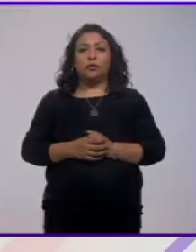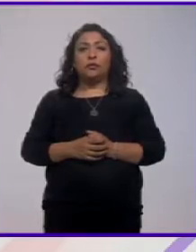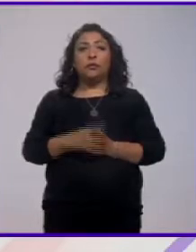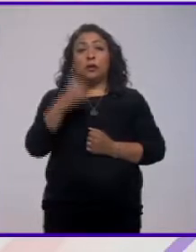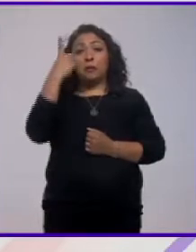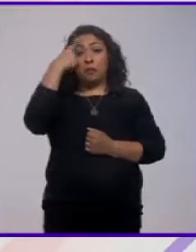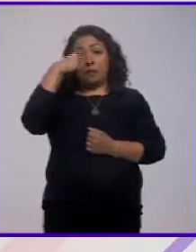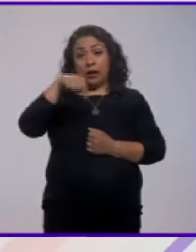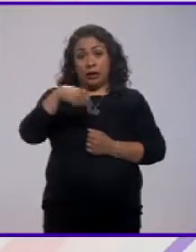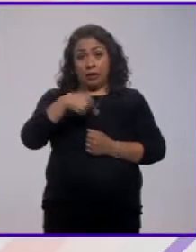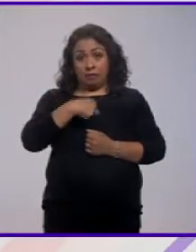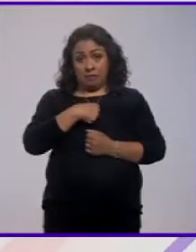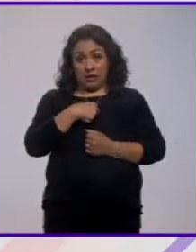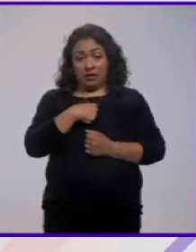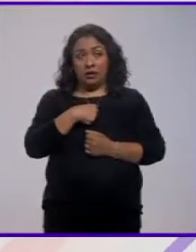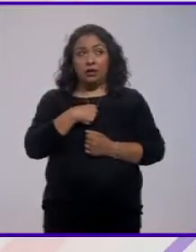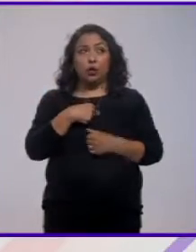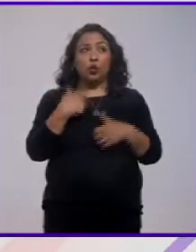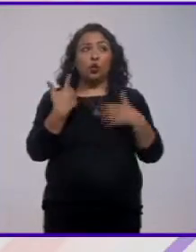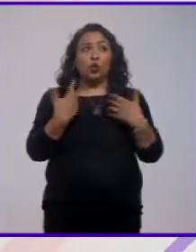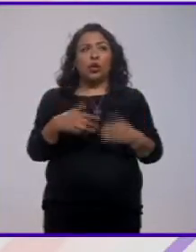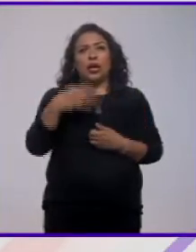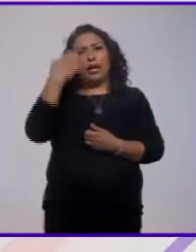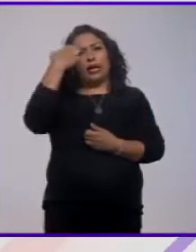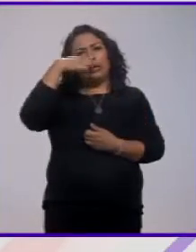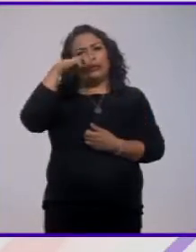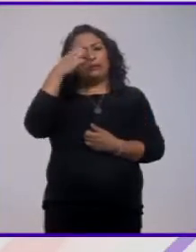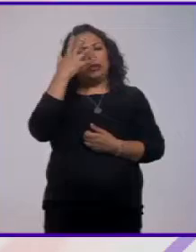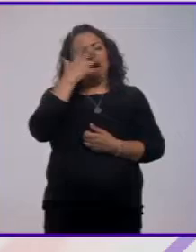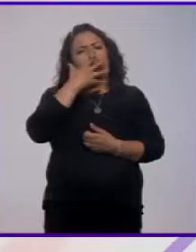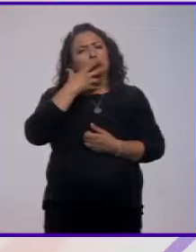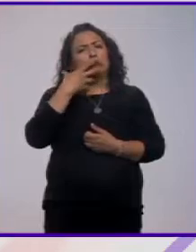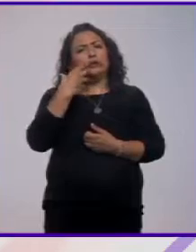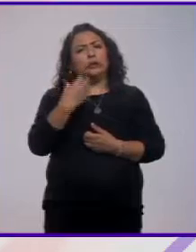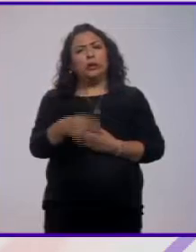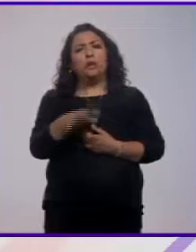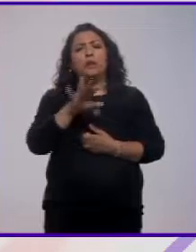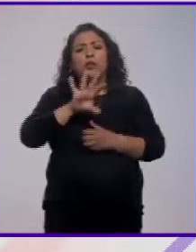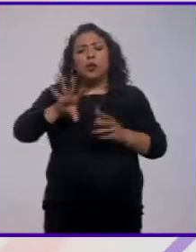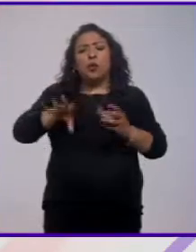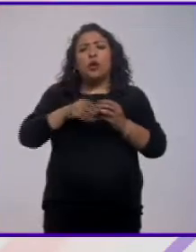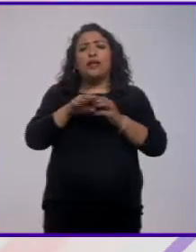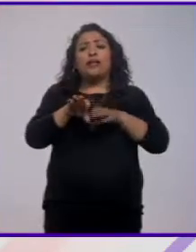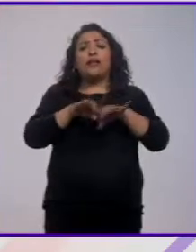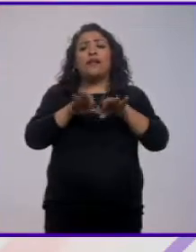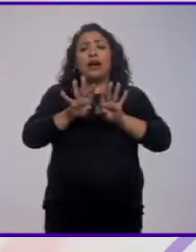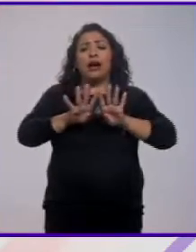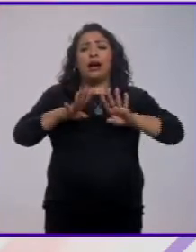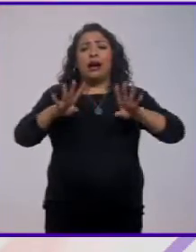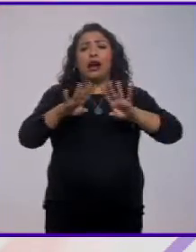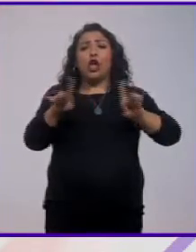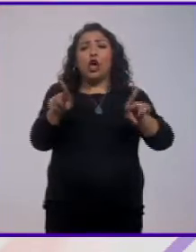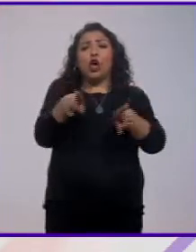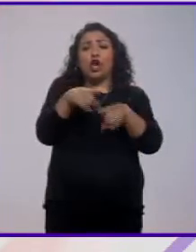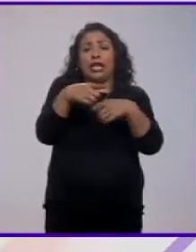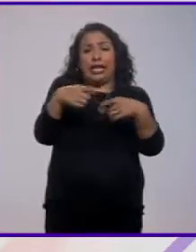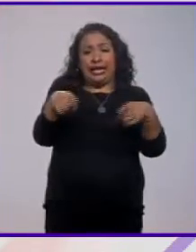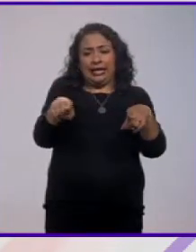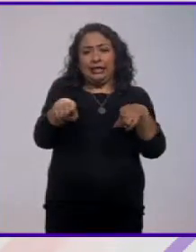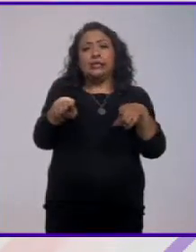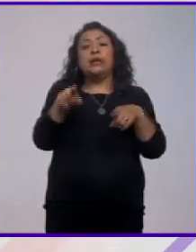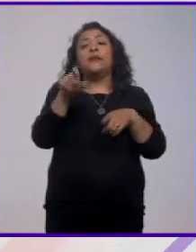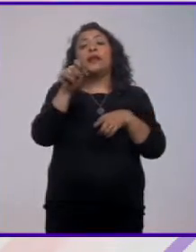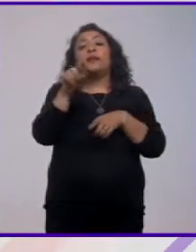Para mí ha sido una experiencia maravillosa poder trabajar con la orquesta, poder trabajar